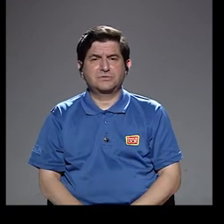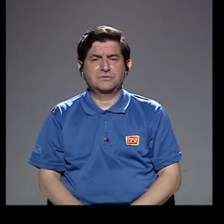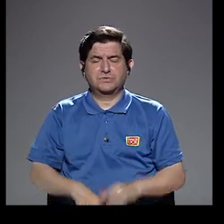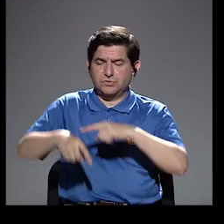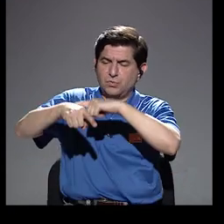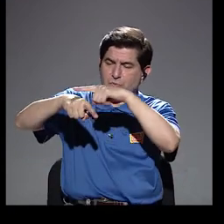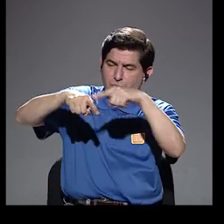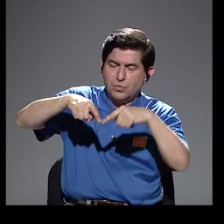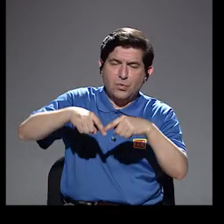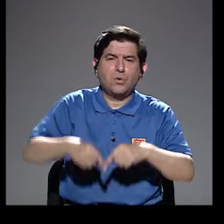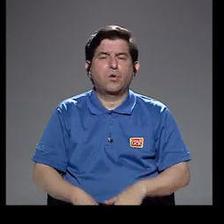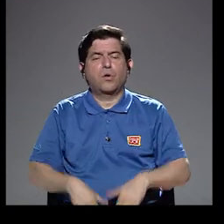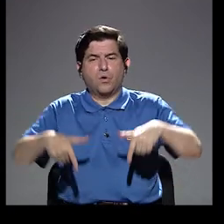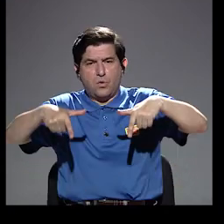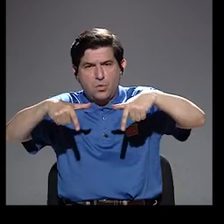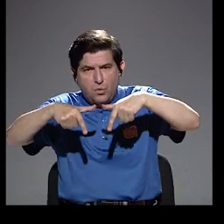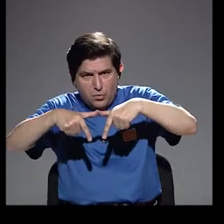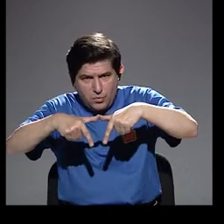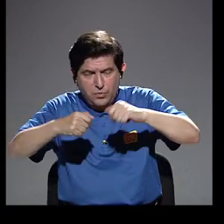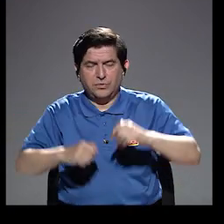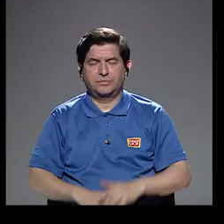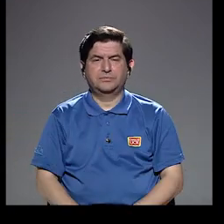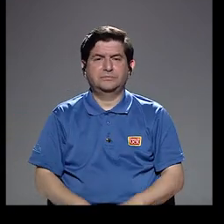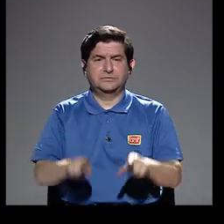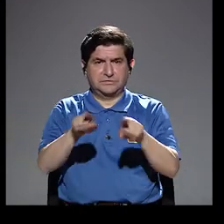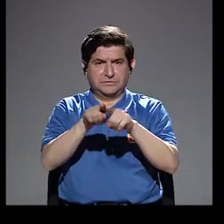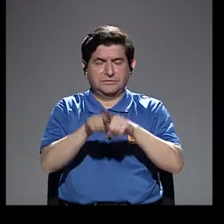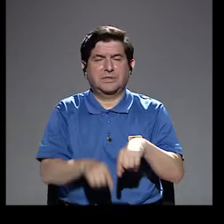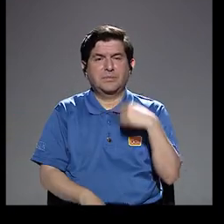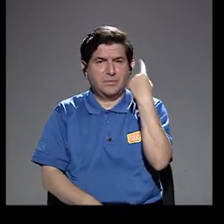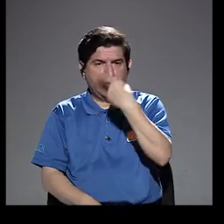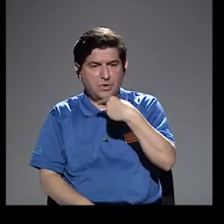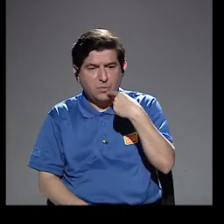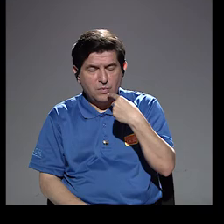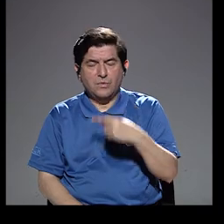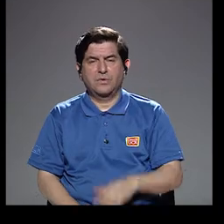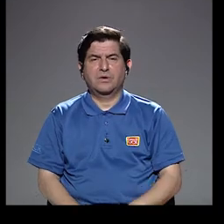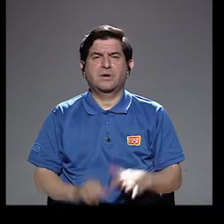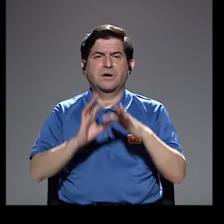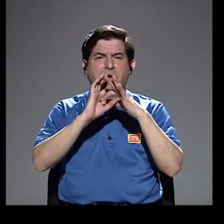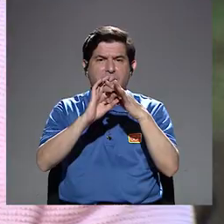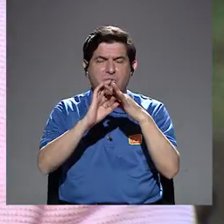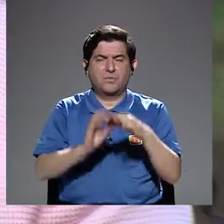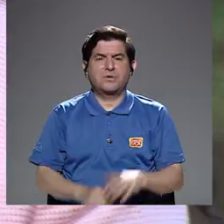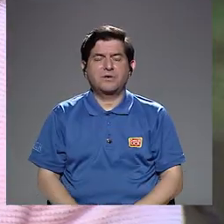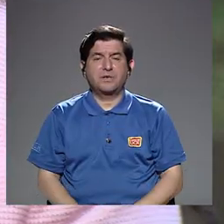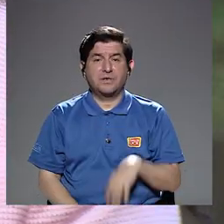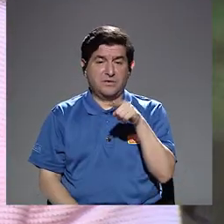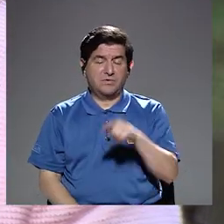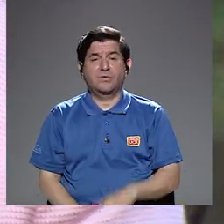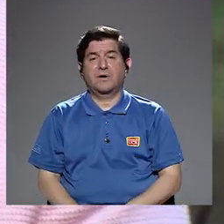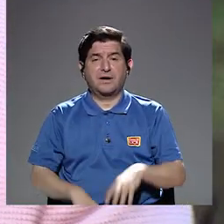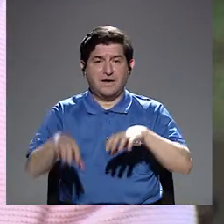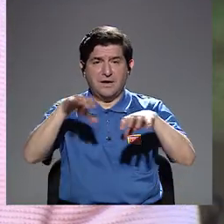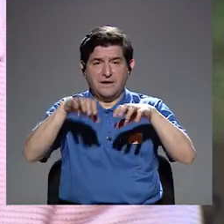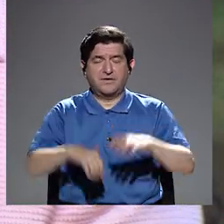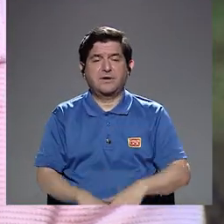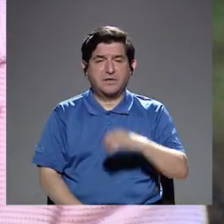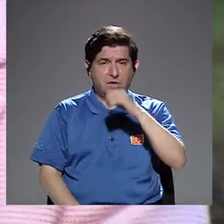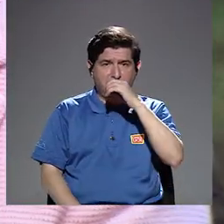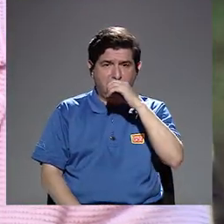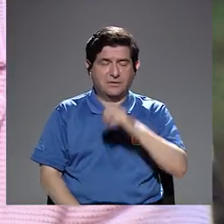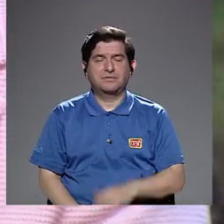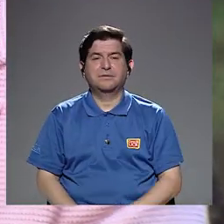es testículos, lo que es la vulva, vagina, cérvix, incluso lo que es boca, garganta también, asociado a lo que es un sexo oral.